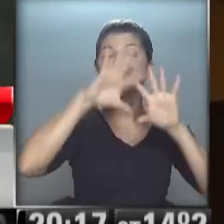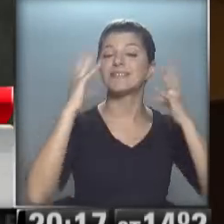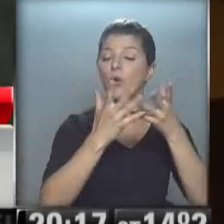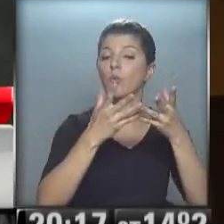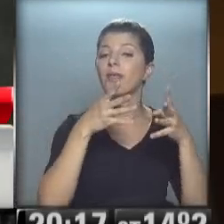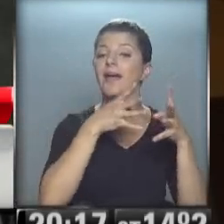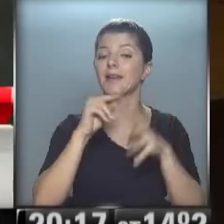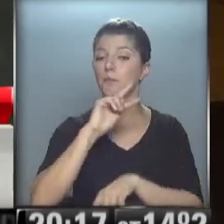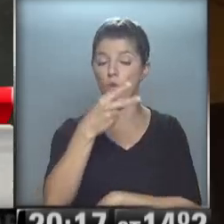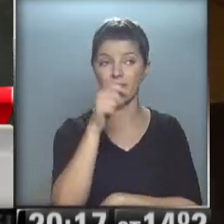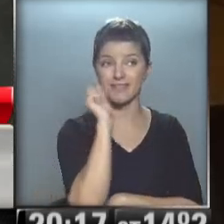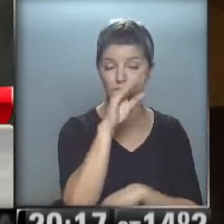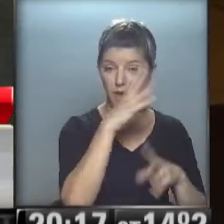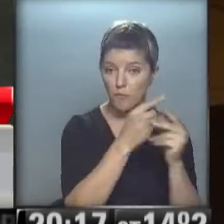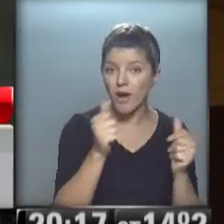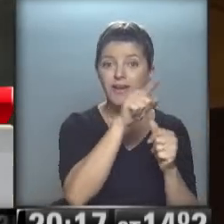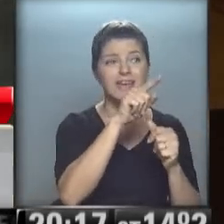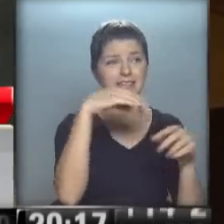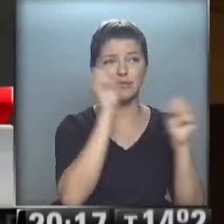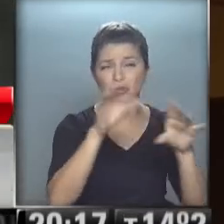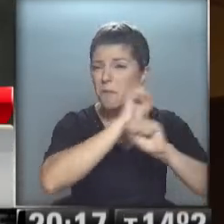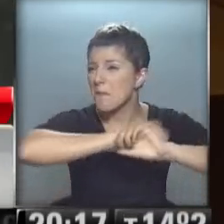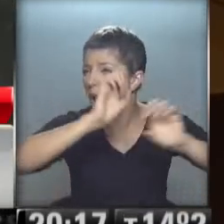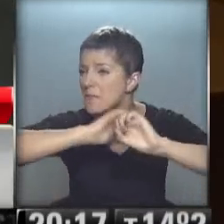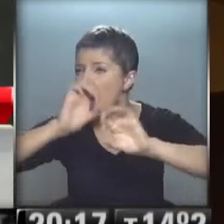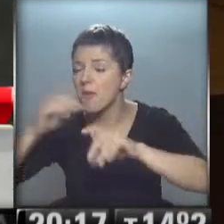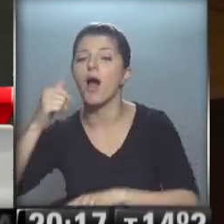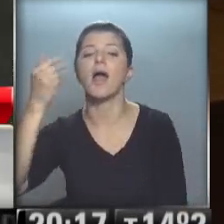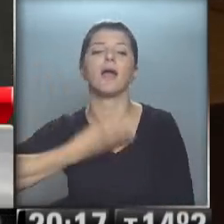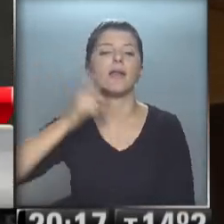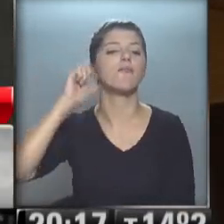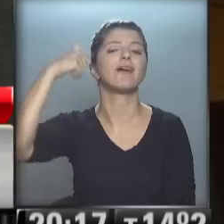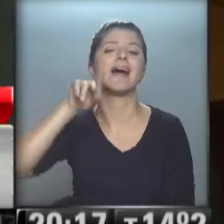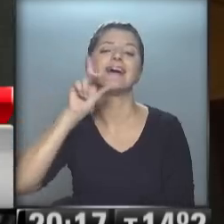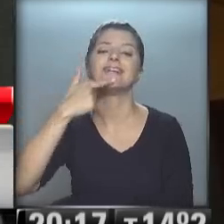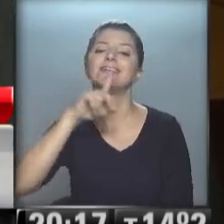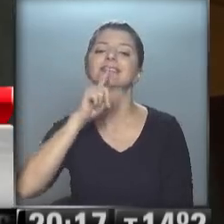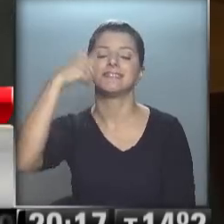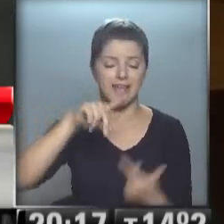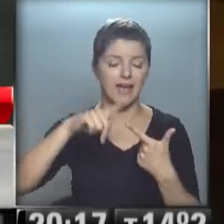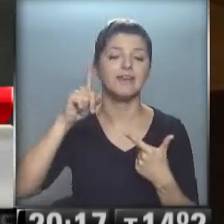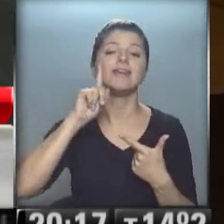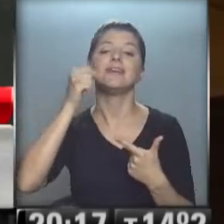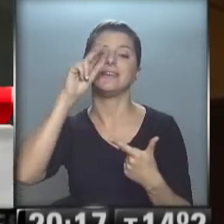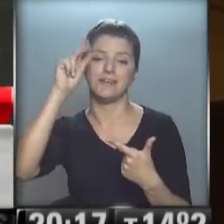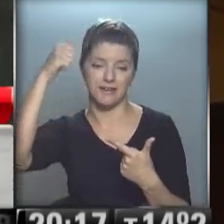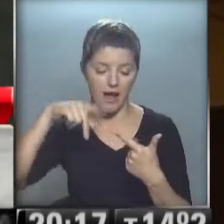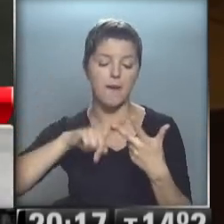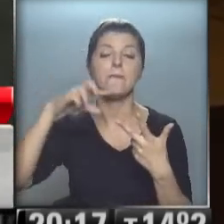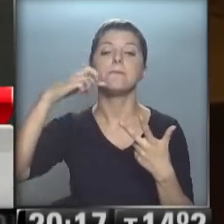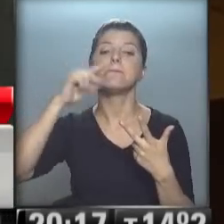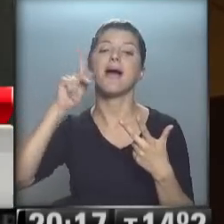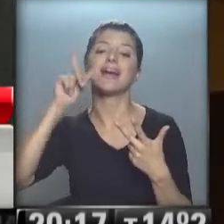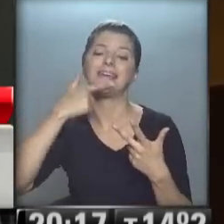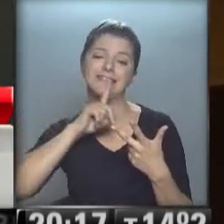Una catástrofe después de otra en todo el mundo, en Afganistán, en Irak, en Pakistán, en Panamá, en Chile, etcétera, etcétera,